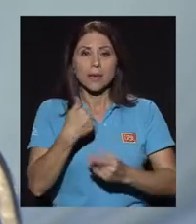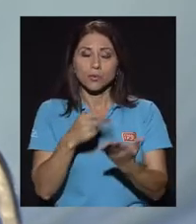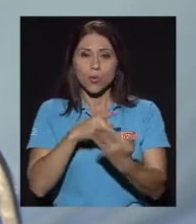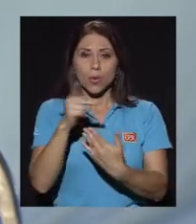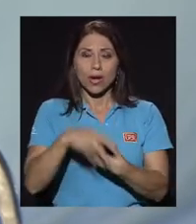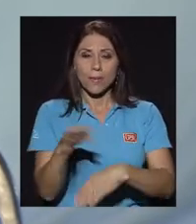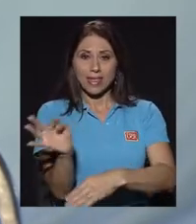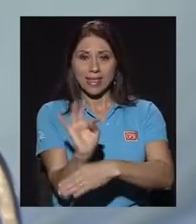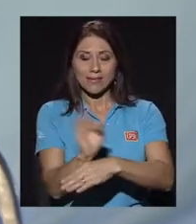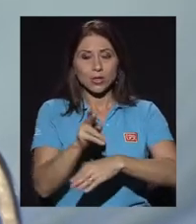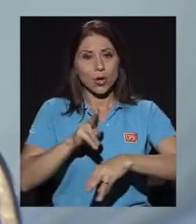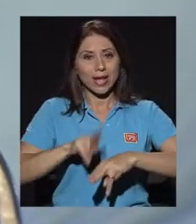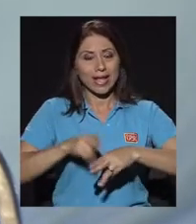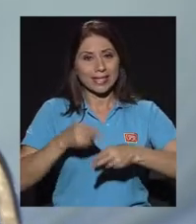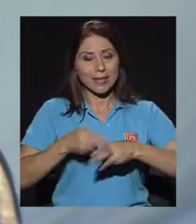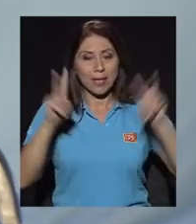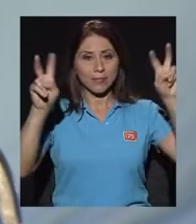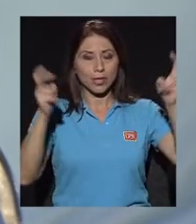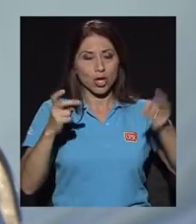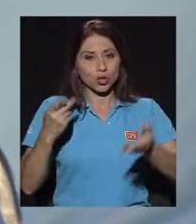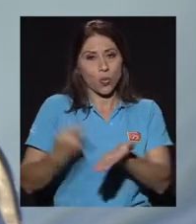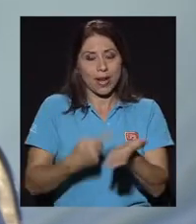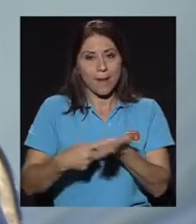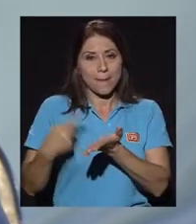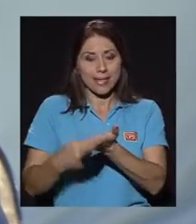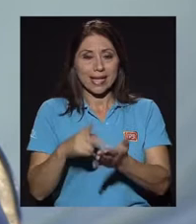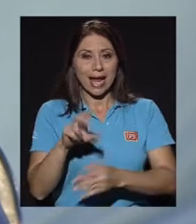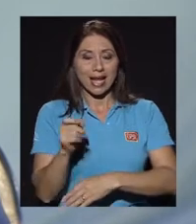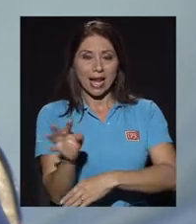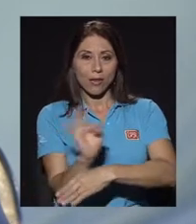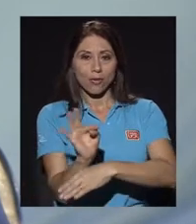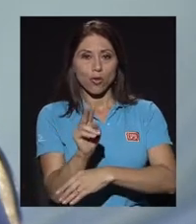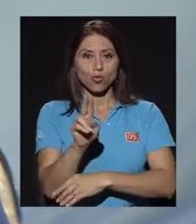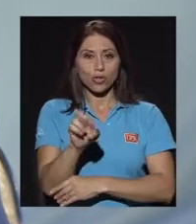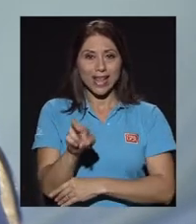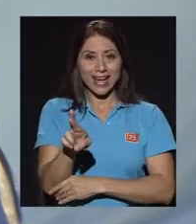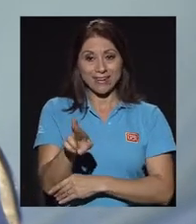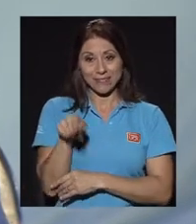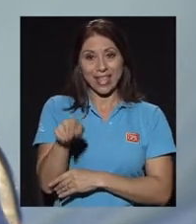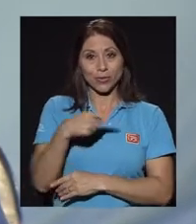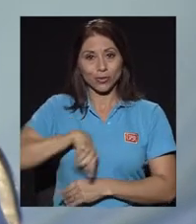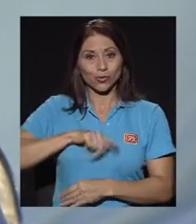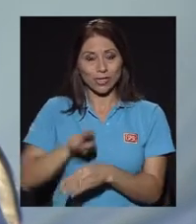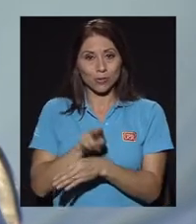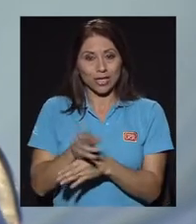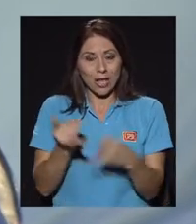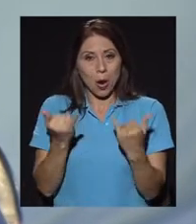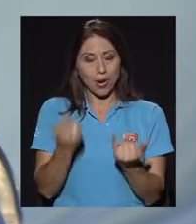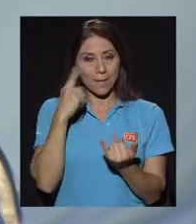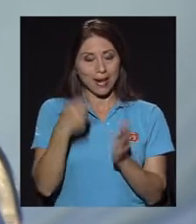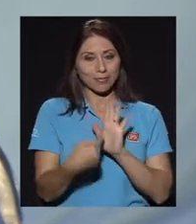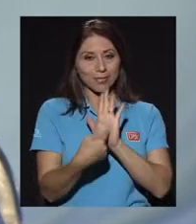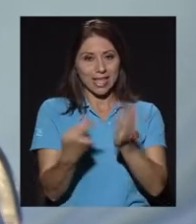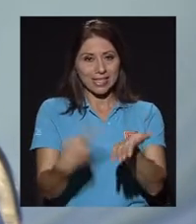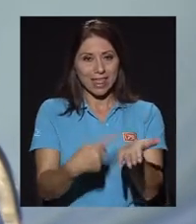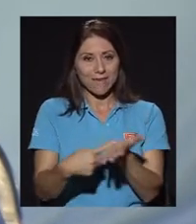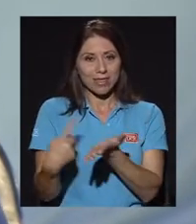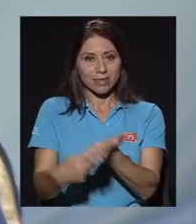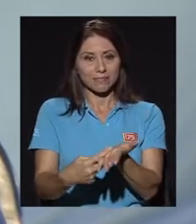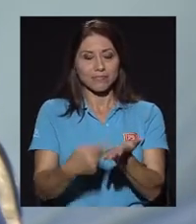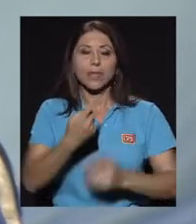con el programa de televisión Sobre la Mesa en Canal UCR, que es precisamente el espacio que estamos utilizando para realizar este